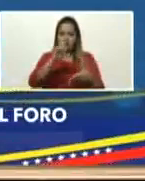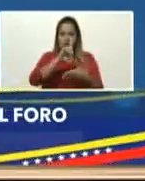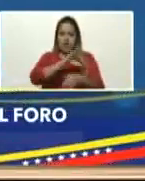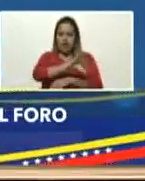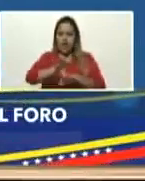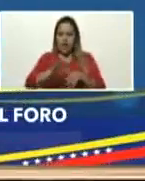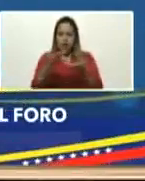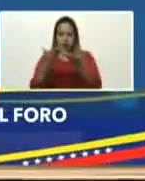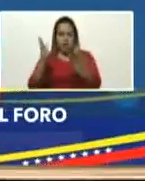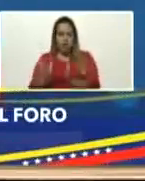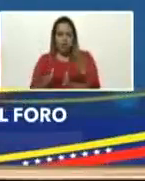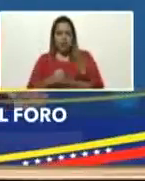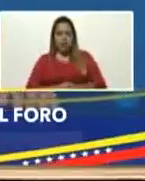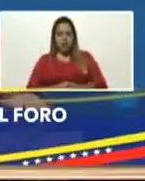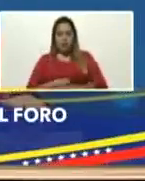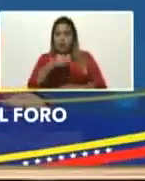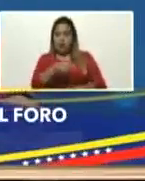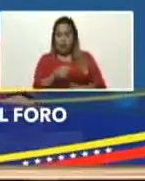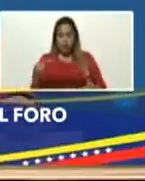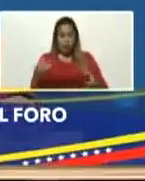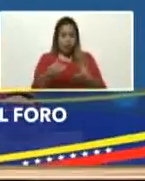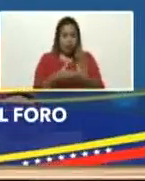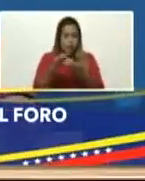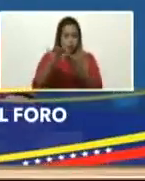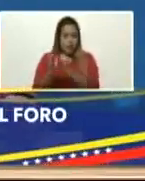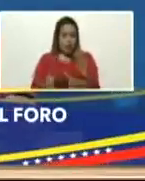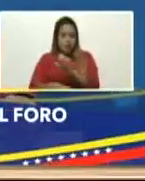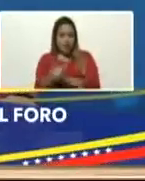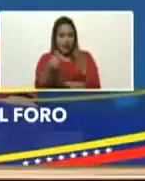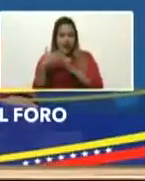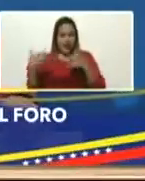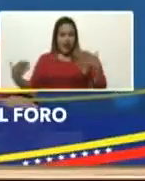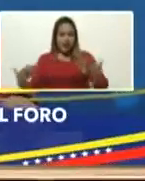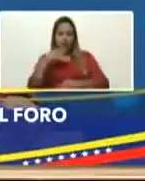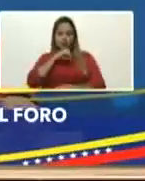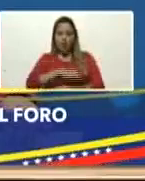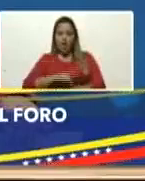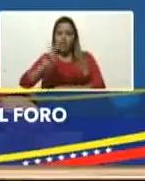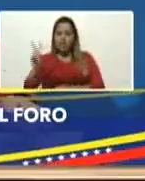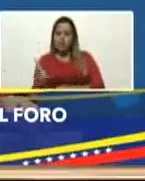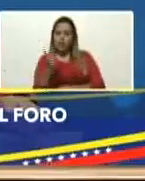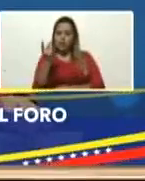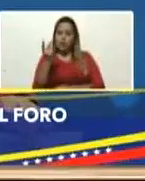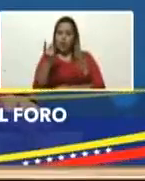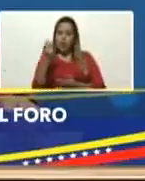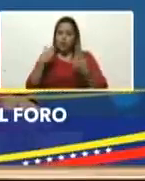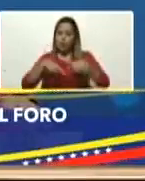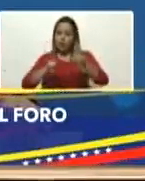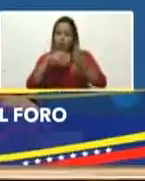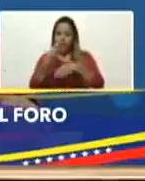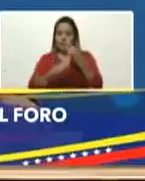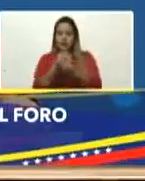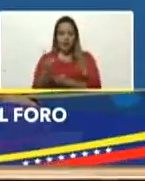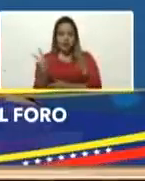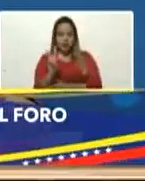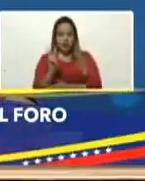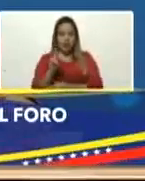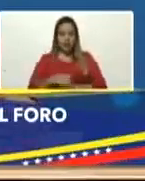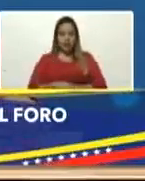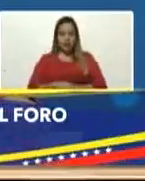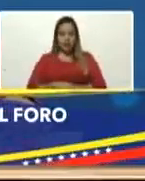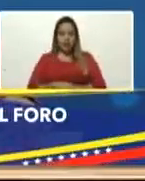la CLAE más grande de la historia, presidente. Es la segunda vez que se realiza en Venezuela y la vamos